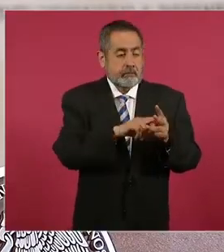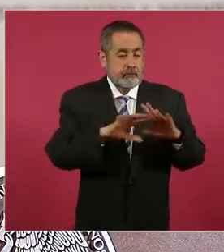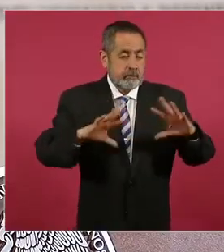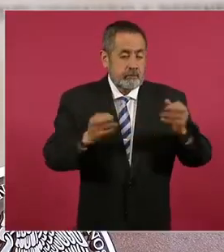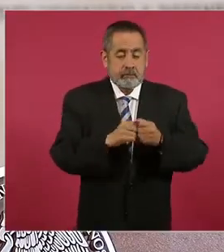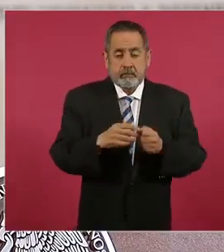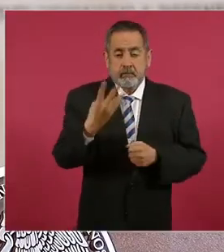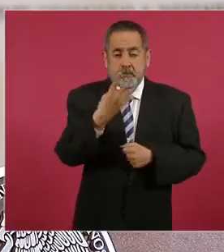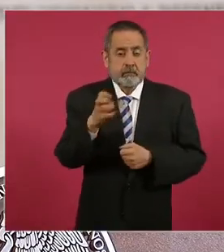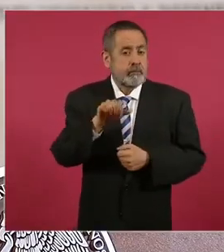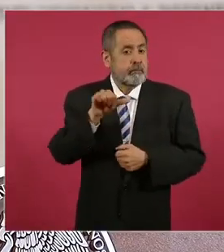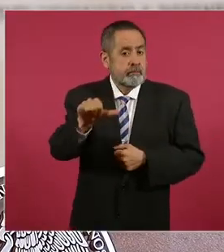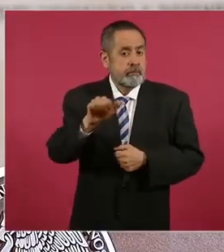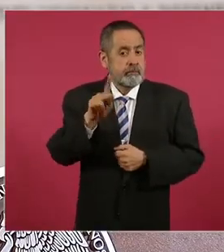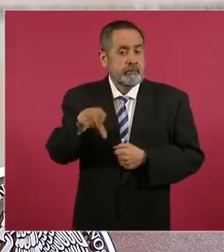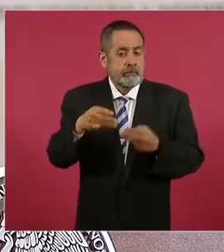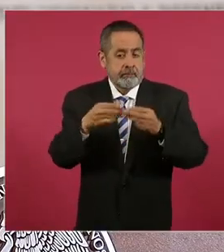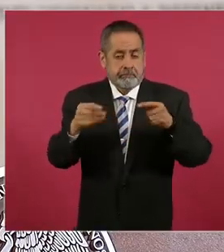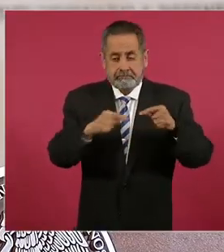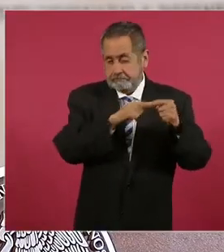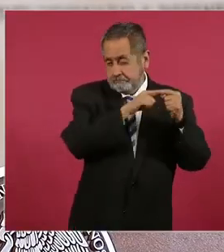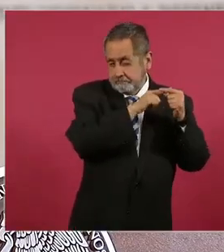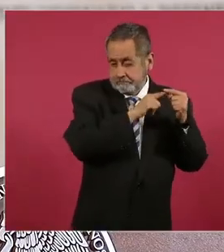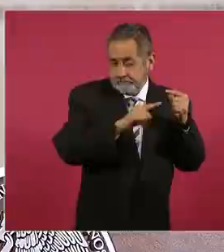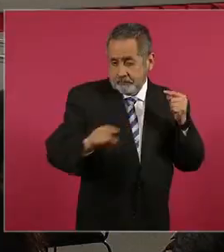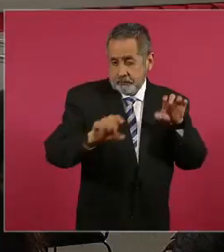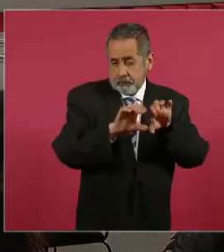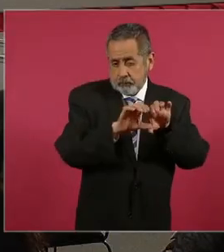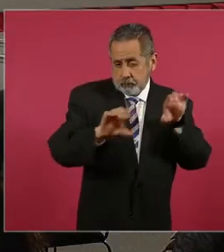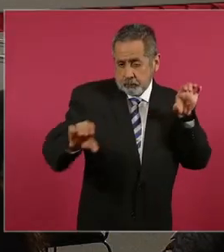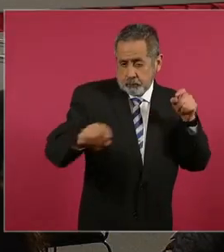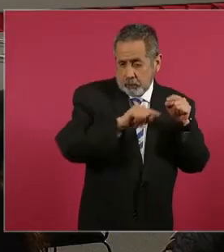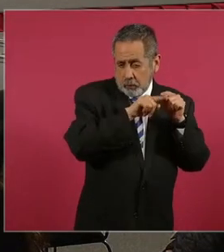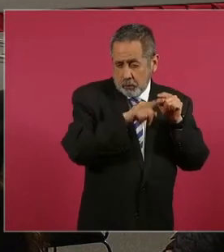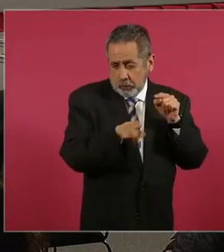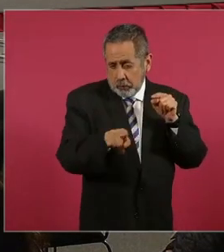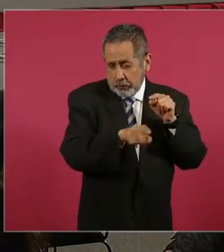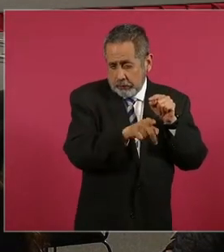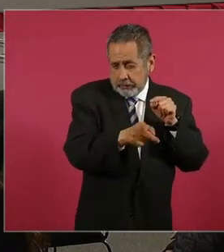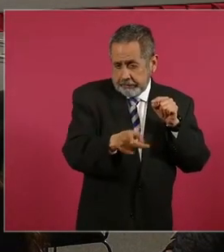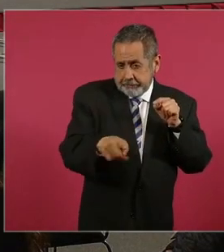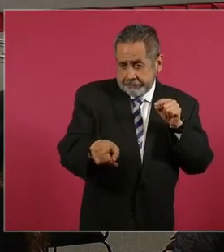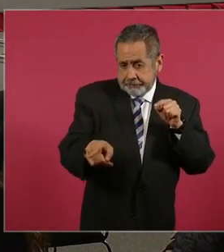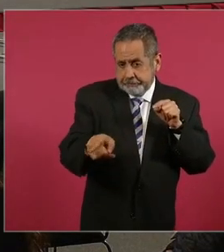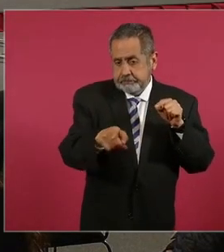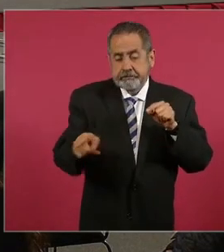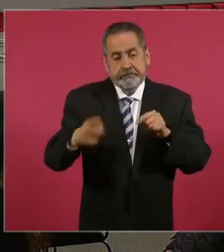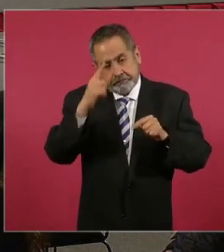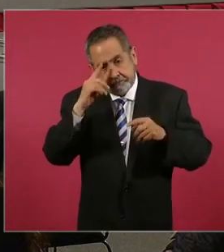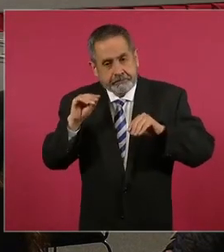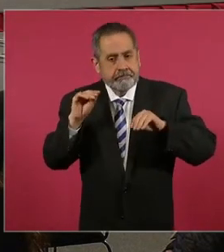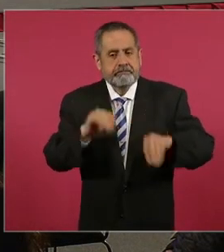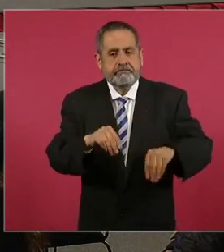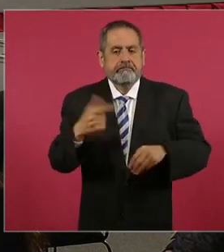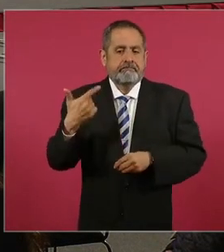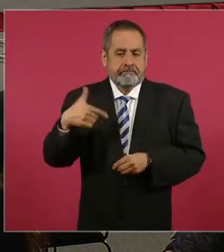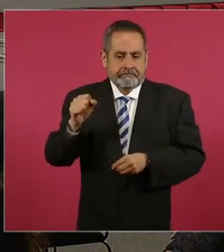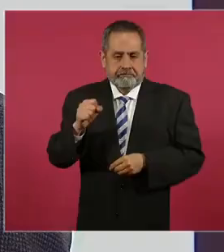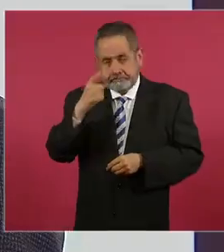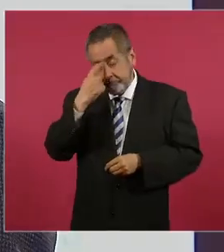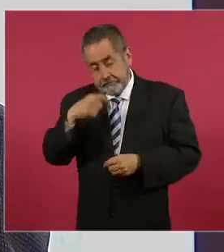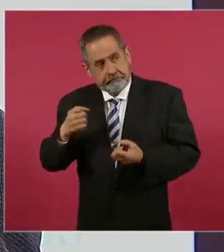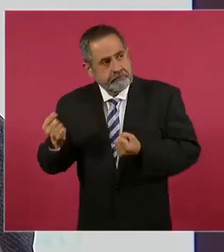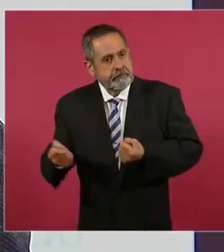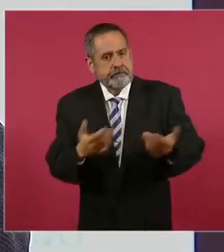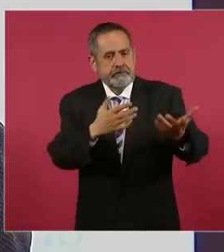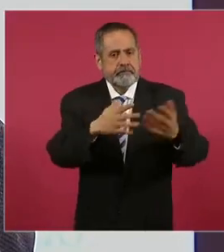416 kilómetros, permitiendo satisfacer la alta demanda de combustible en la península de